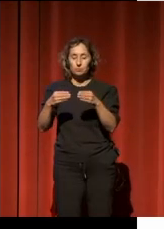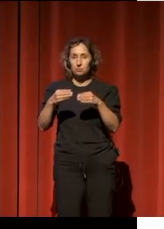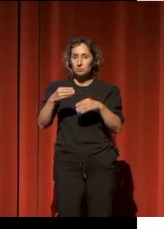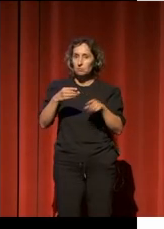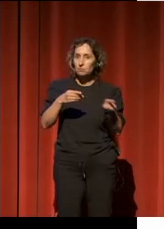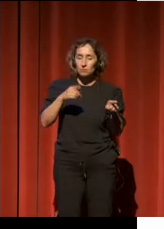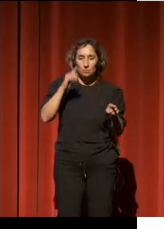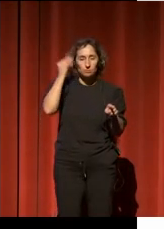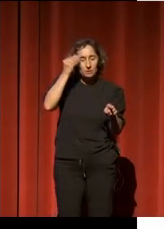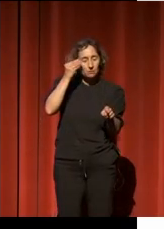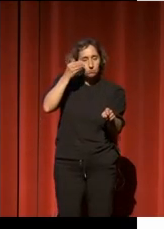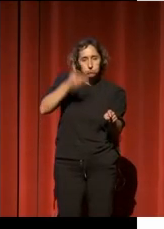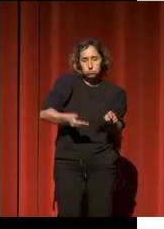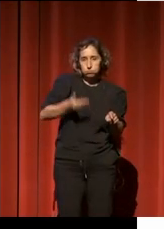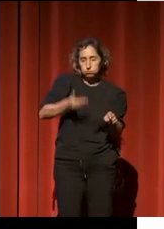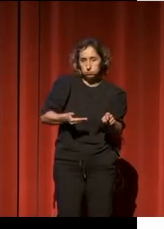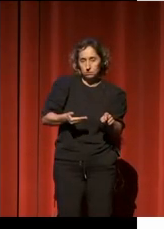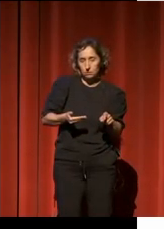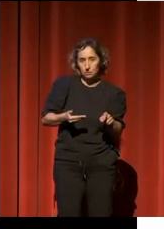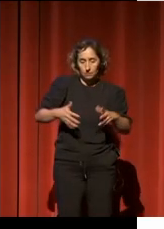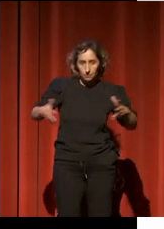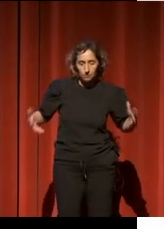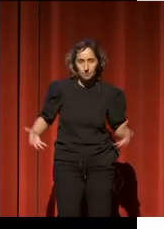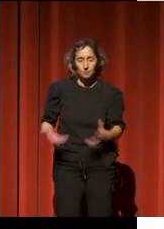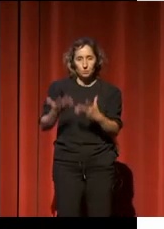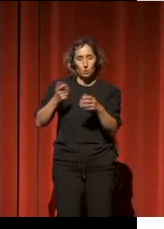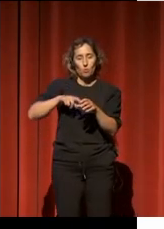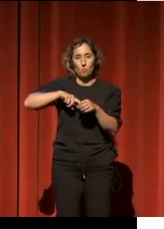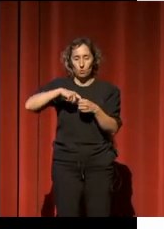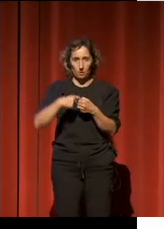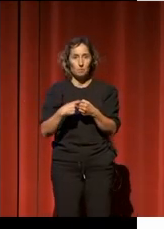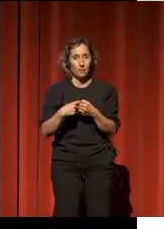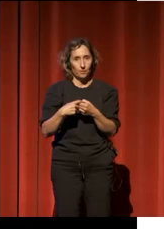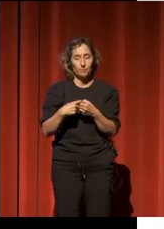eh Para la promoción de la participación